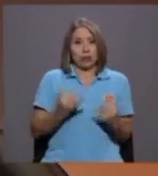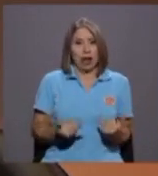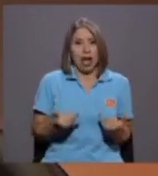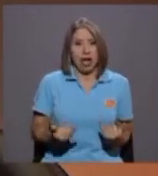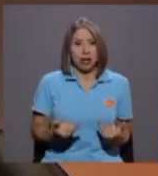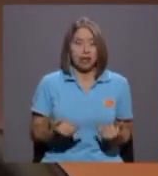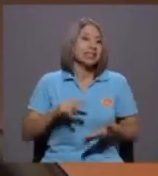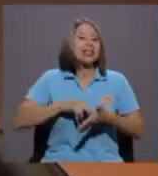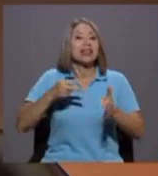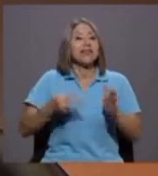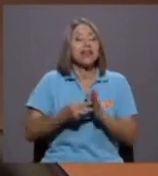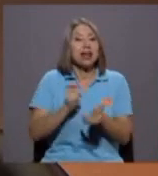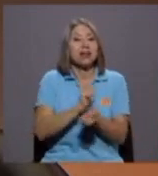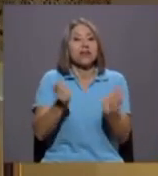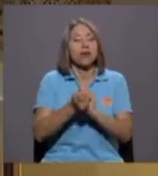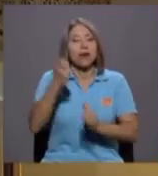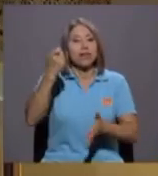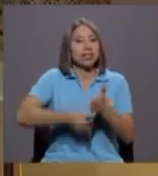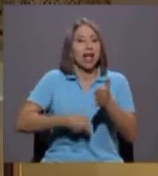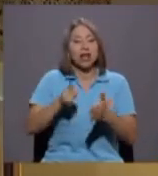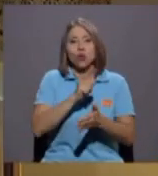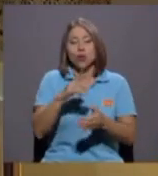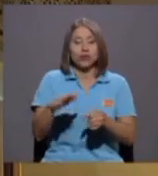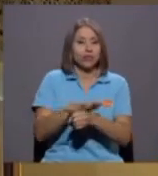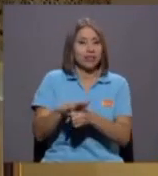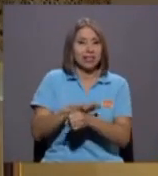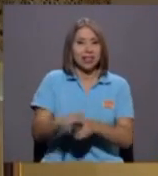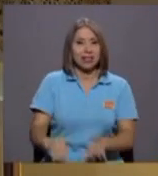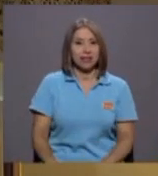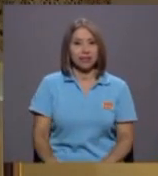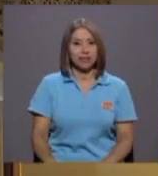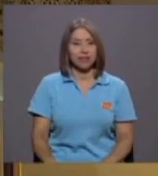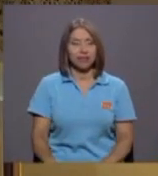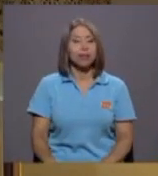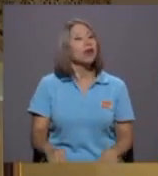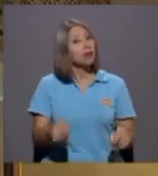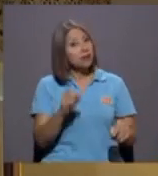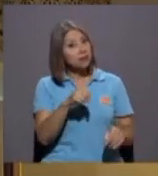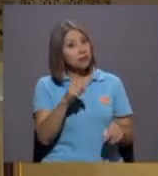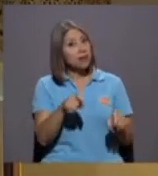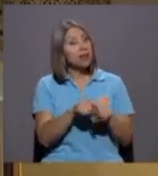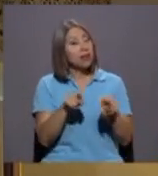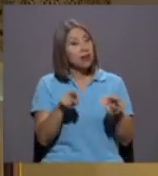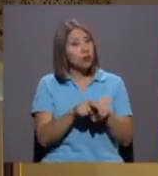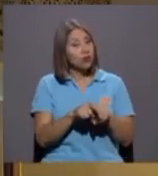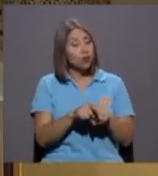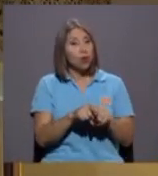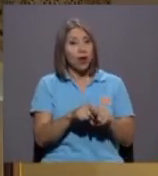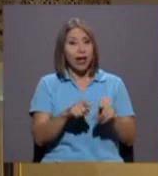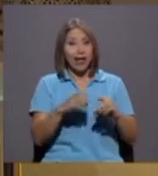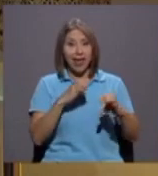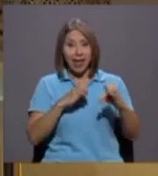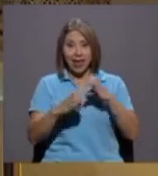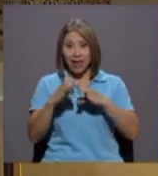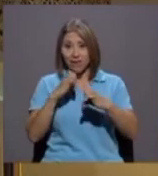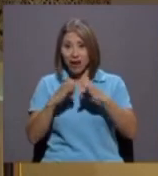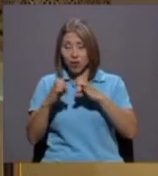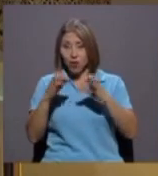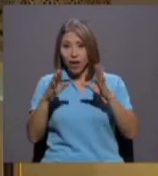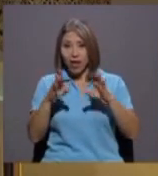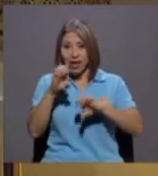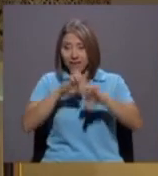la reforma fiscal no es suficiente. Sí, incluso para lo que sirva, los evaluadores externos,